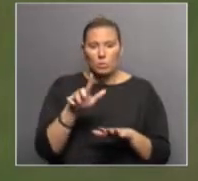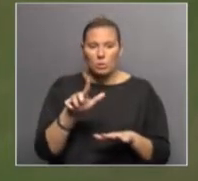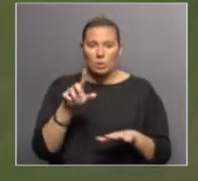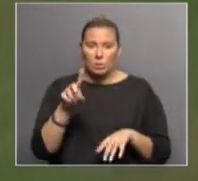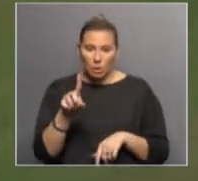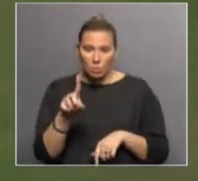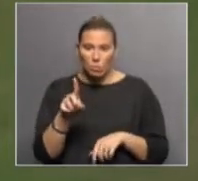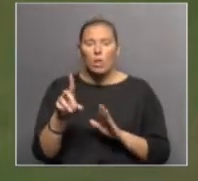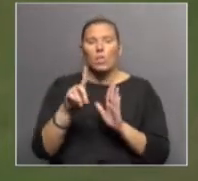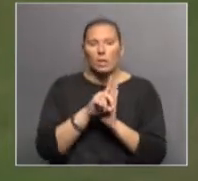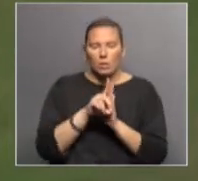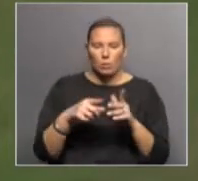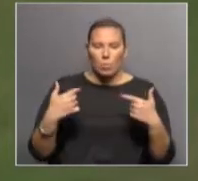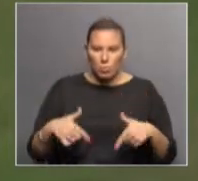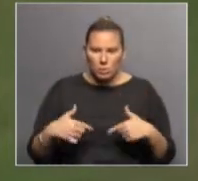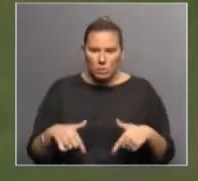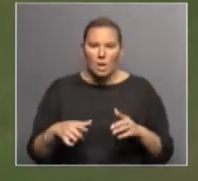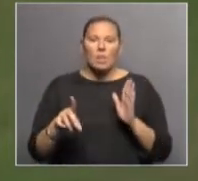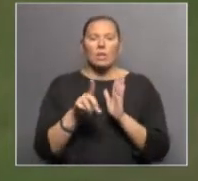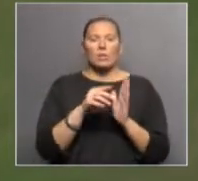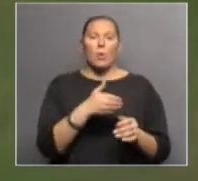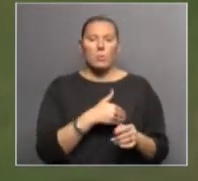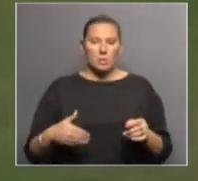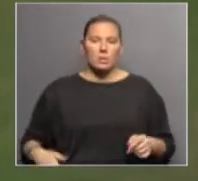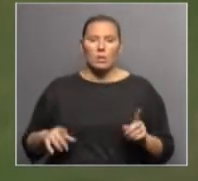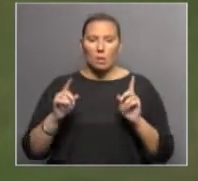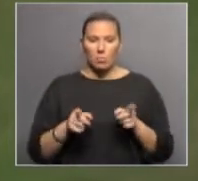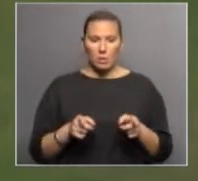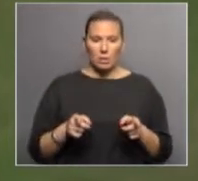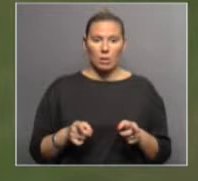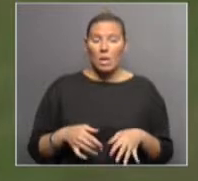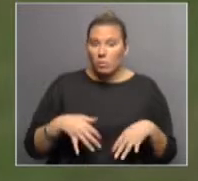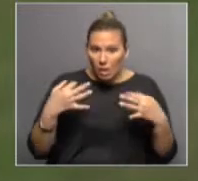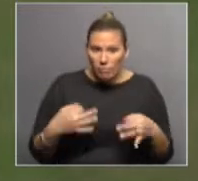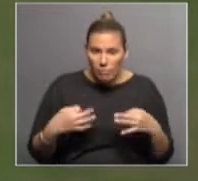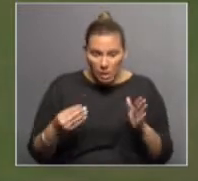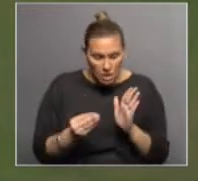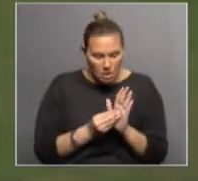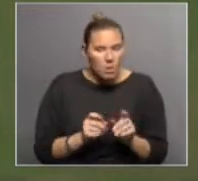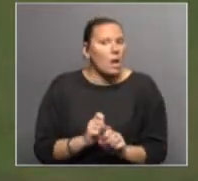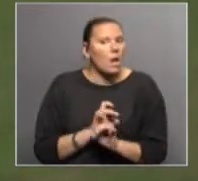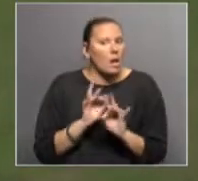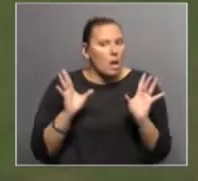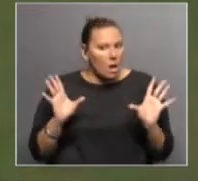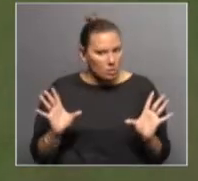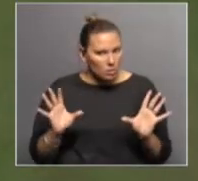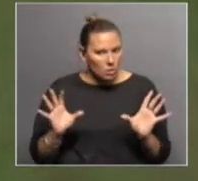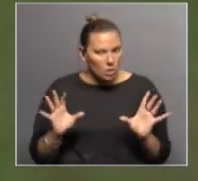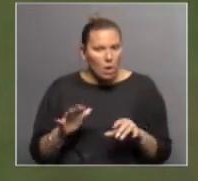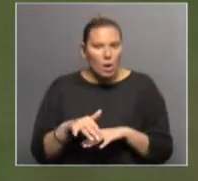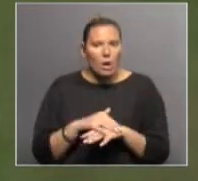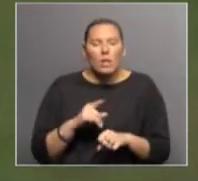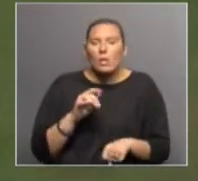18.471, hay decretos municipales, decretos presidenciales, donde está bien establecido los criterios básicos de